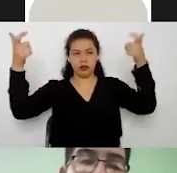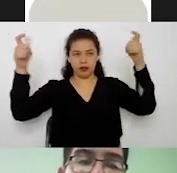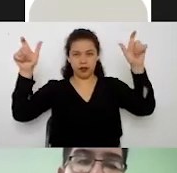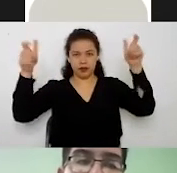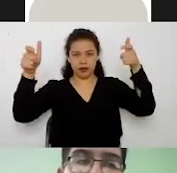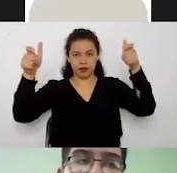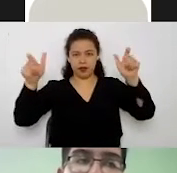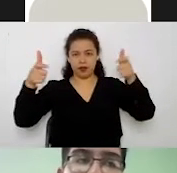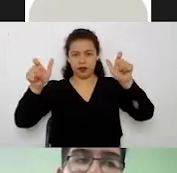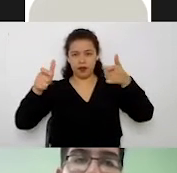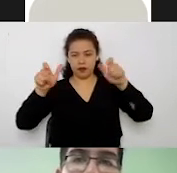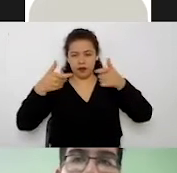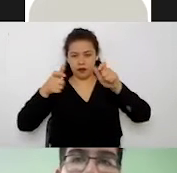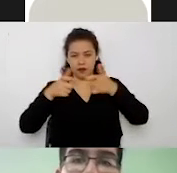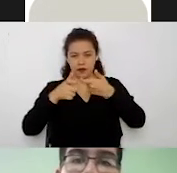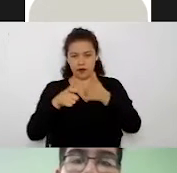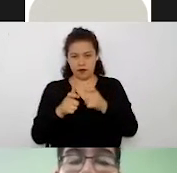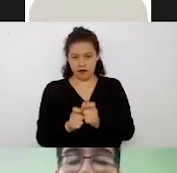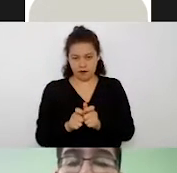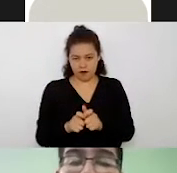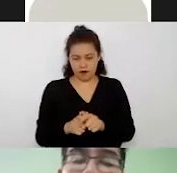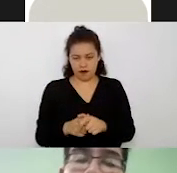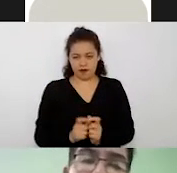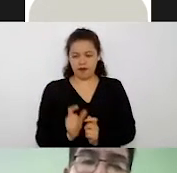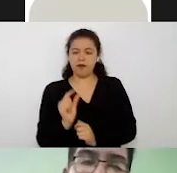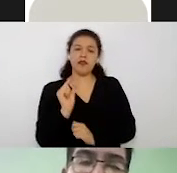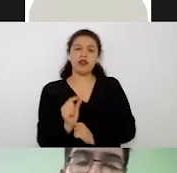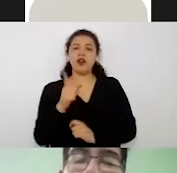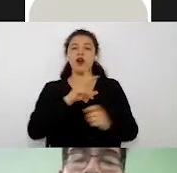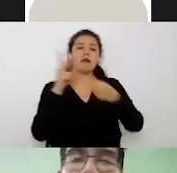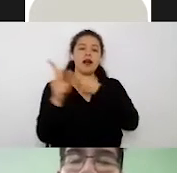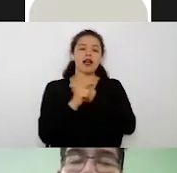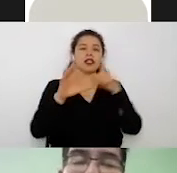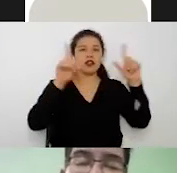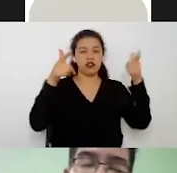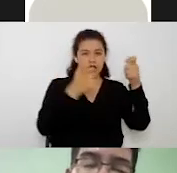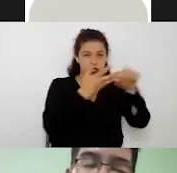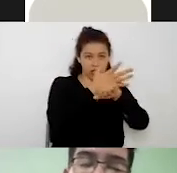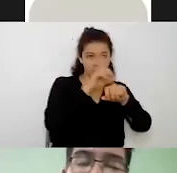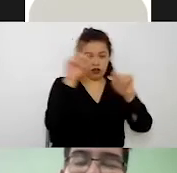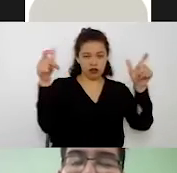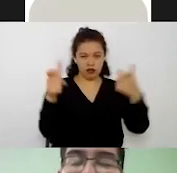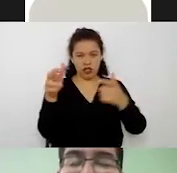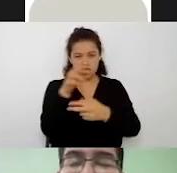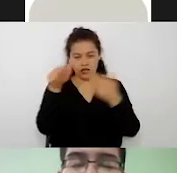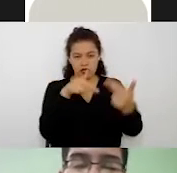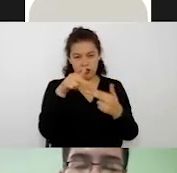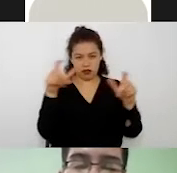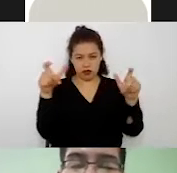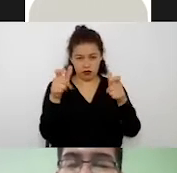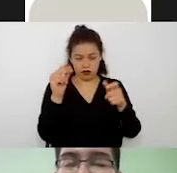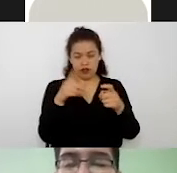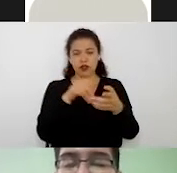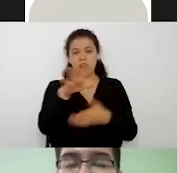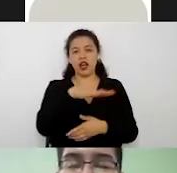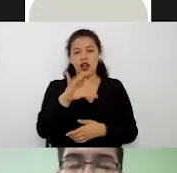que sea ya no todo un país, sino todo un estado, y ya no todo un estado, sino solo una región, y ya no una región, sino una colonia,